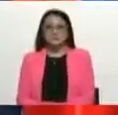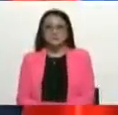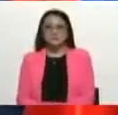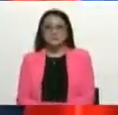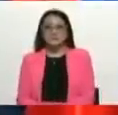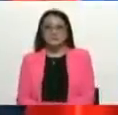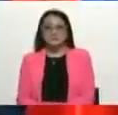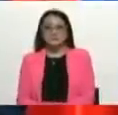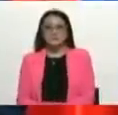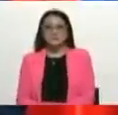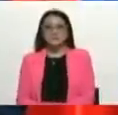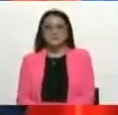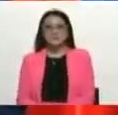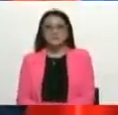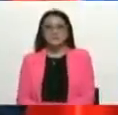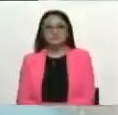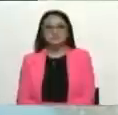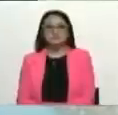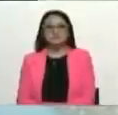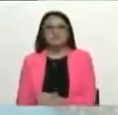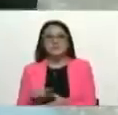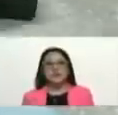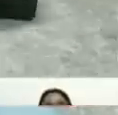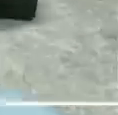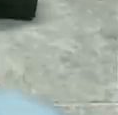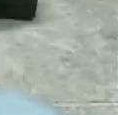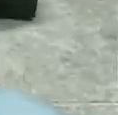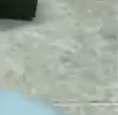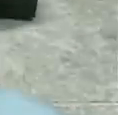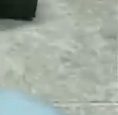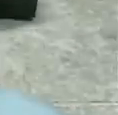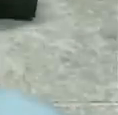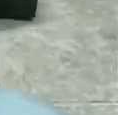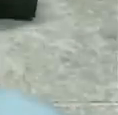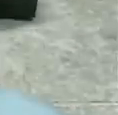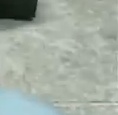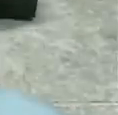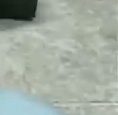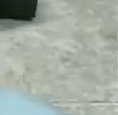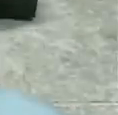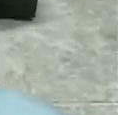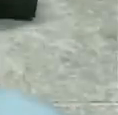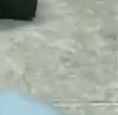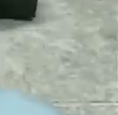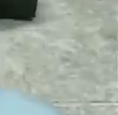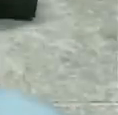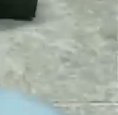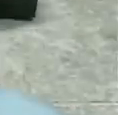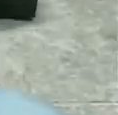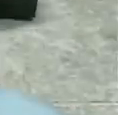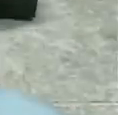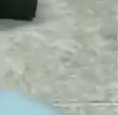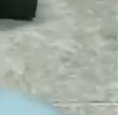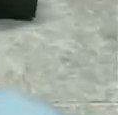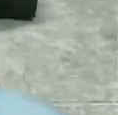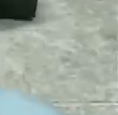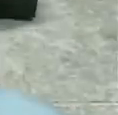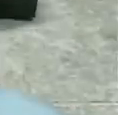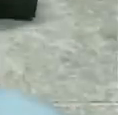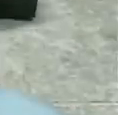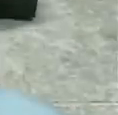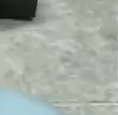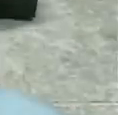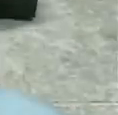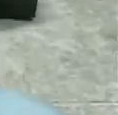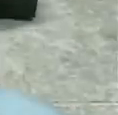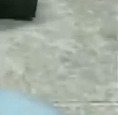pertenecientes al motorizado este ya detenido y a sus cómplices.